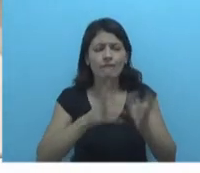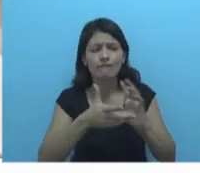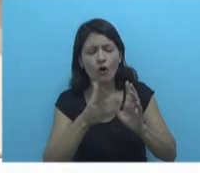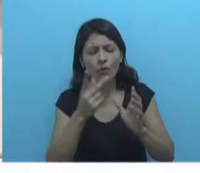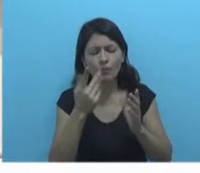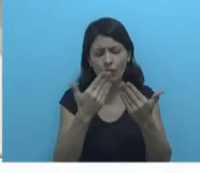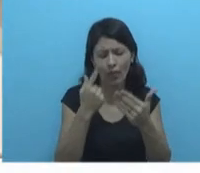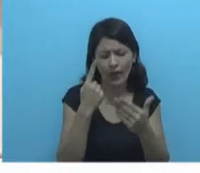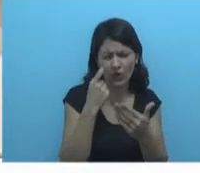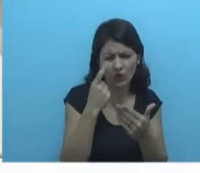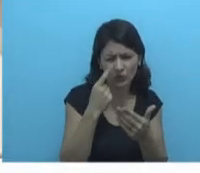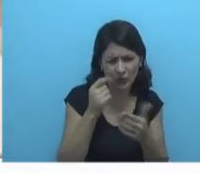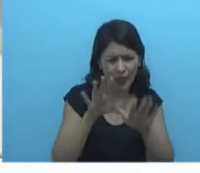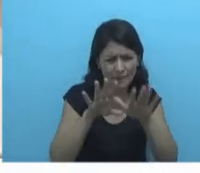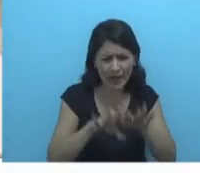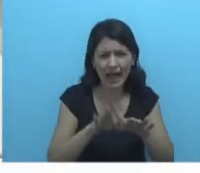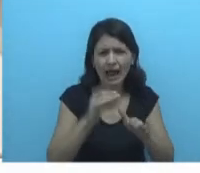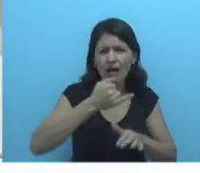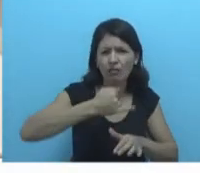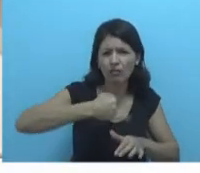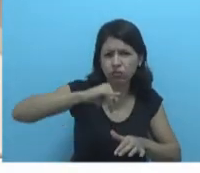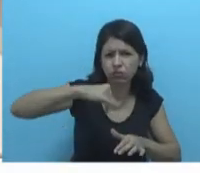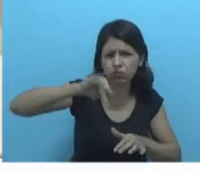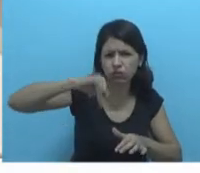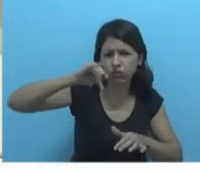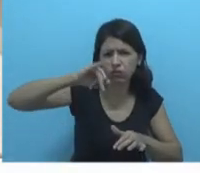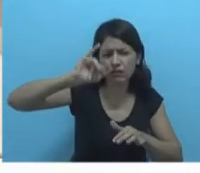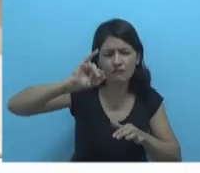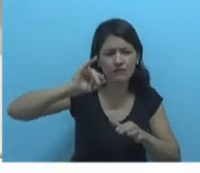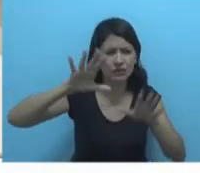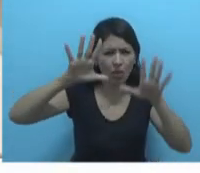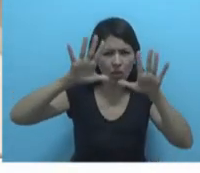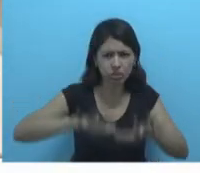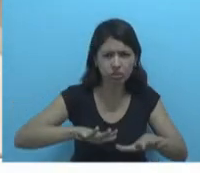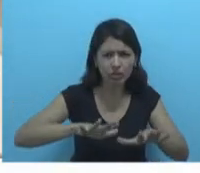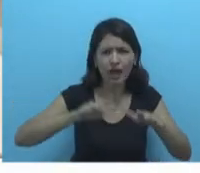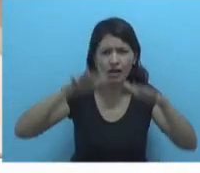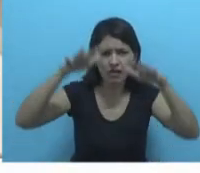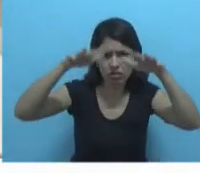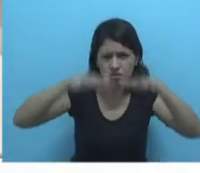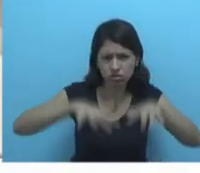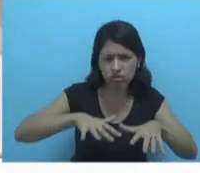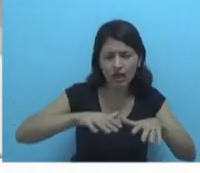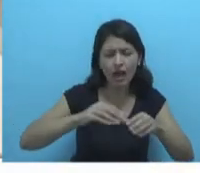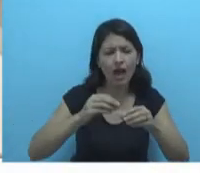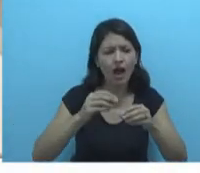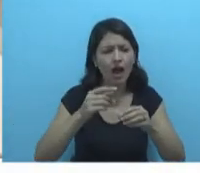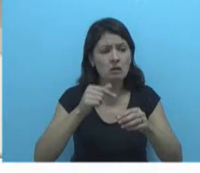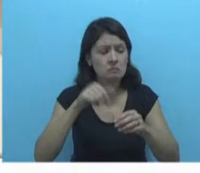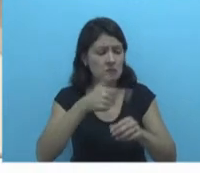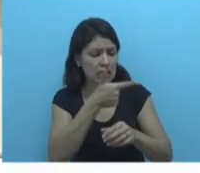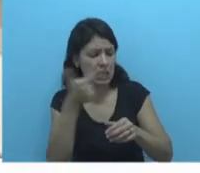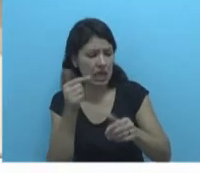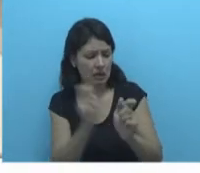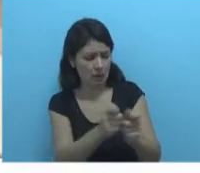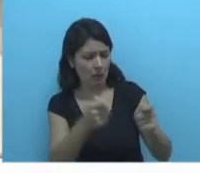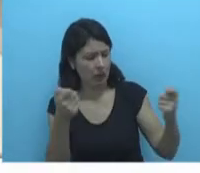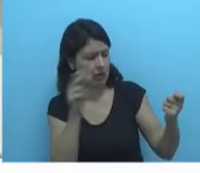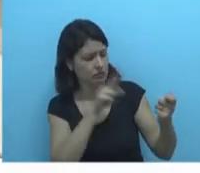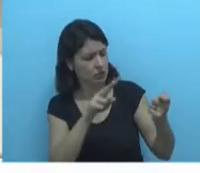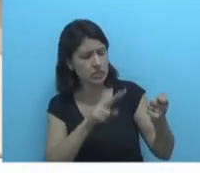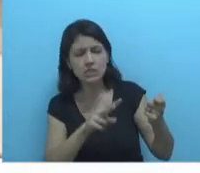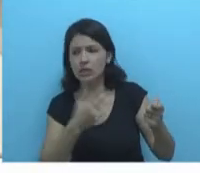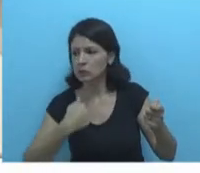esta semana nos desayunábamos y veíamos que por 30 días se suspendían las exportaciones de carne